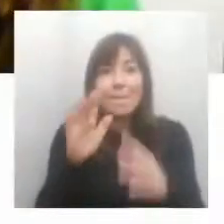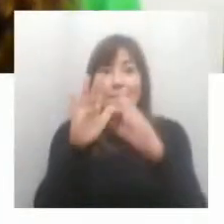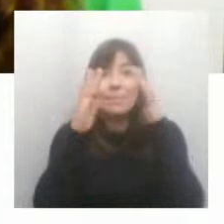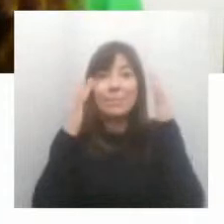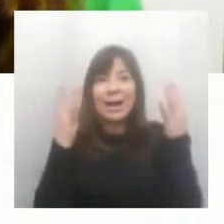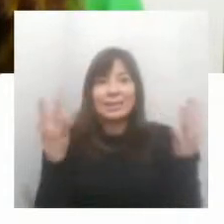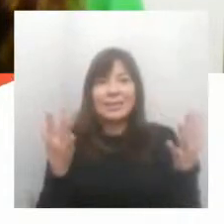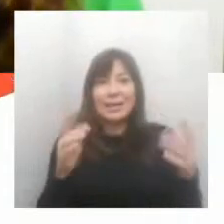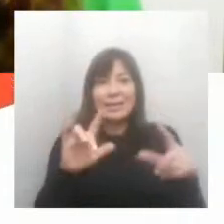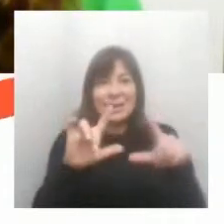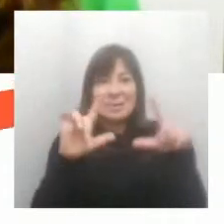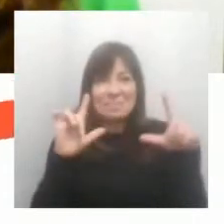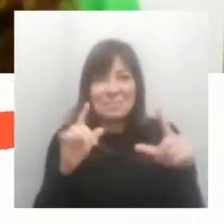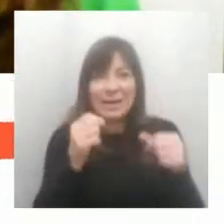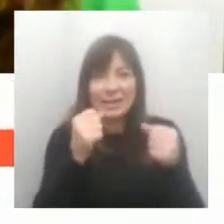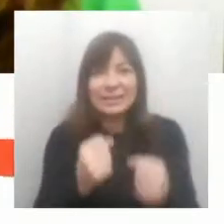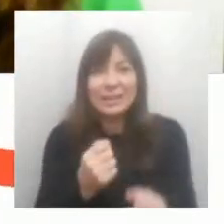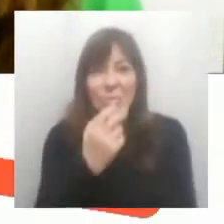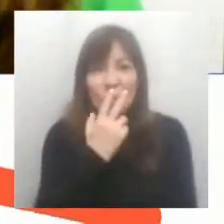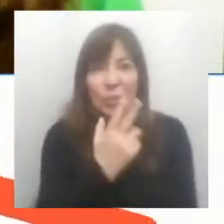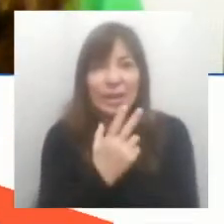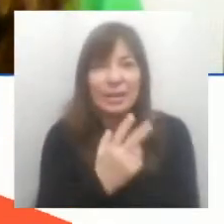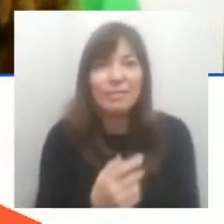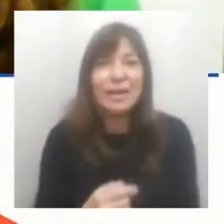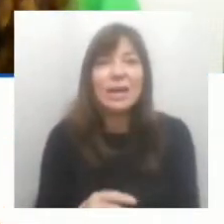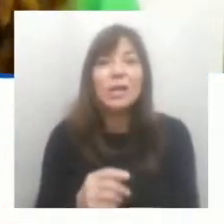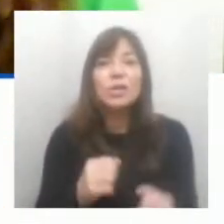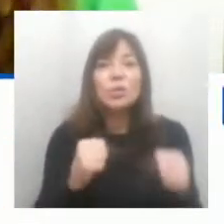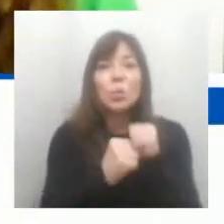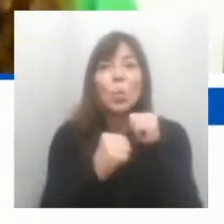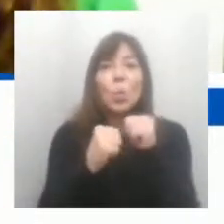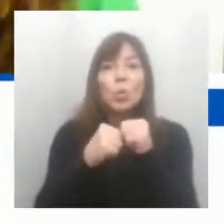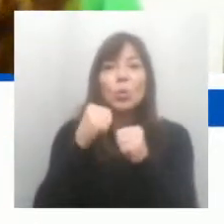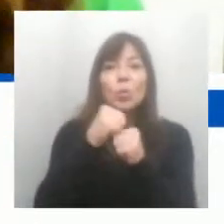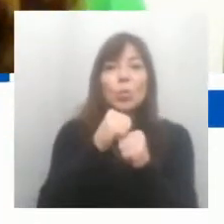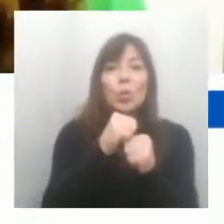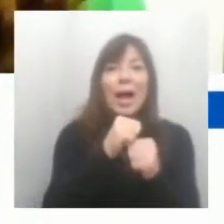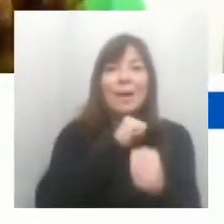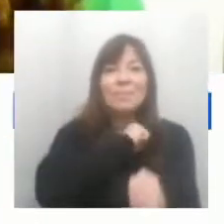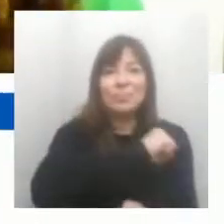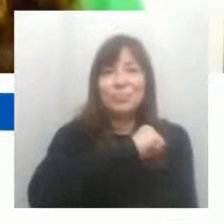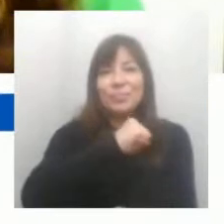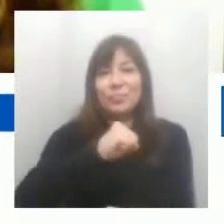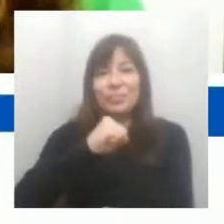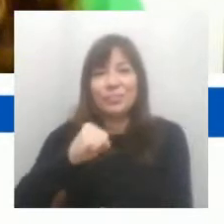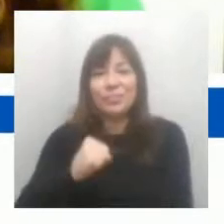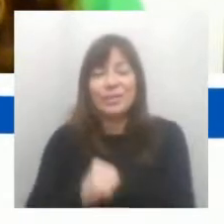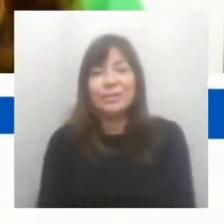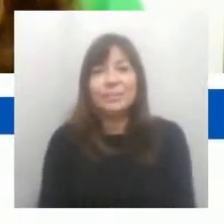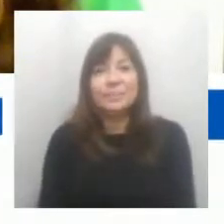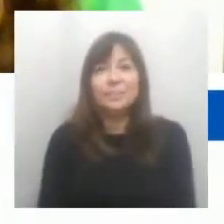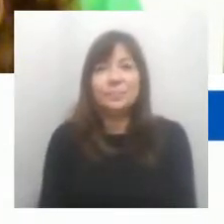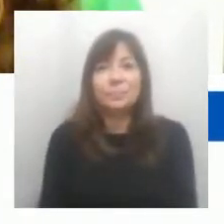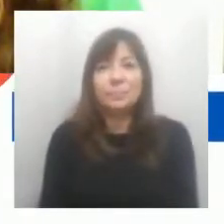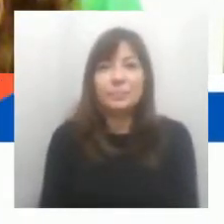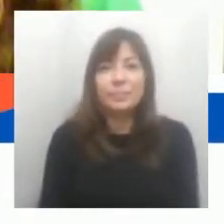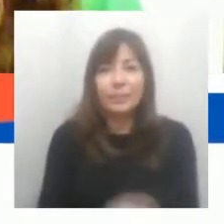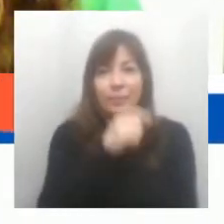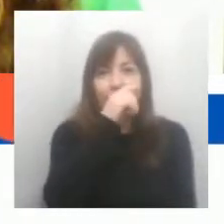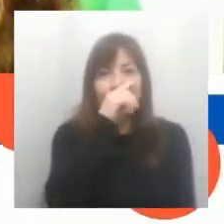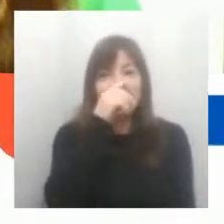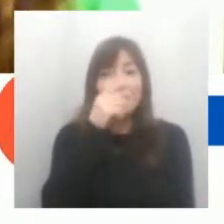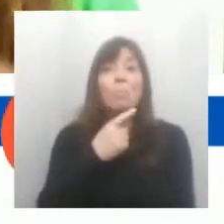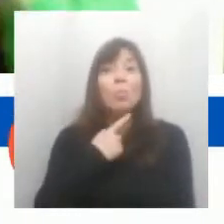las imágenes se puede ver inmediatamente, que es una escultura cinética. Marcelo. Sí, muy